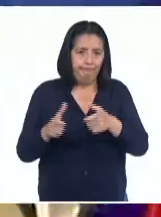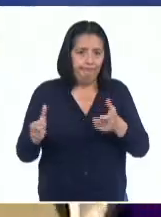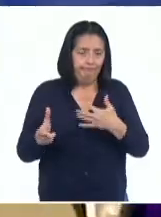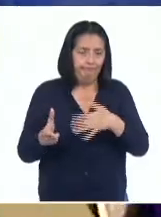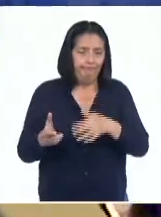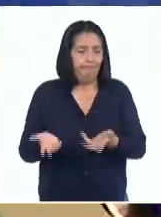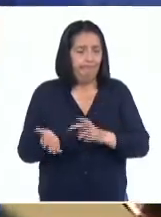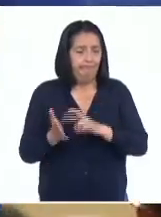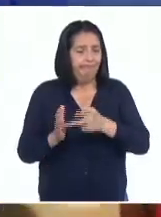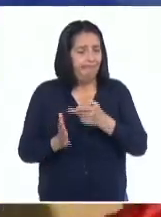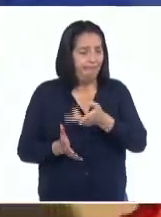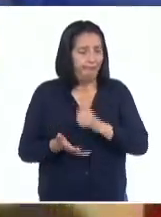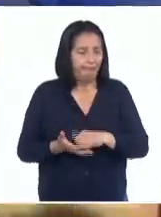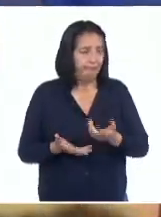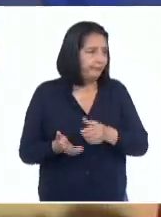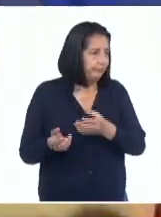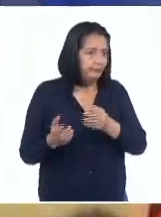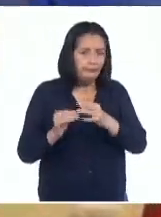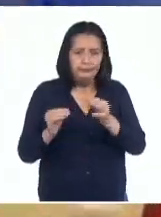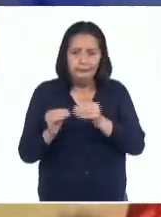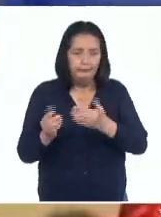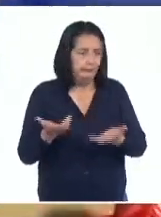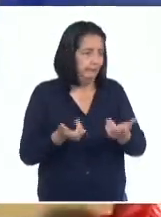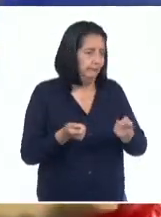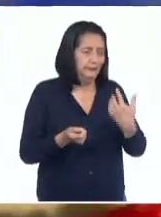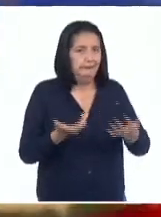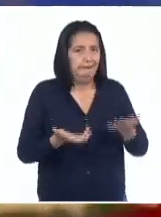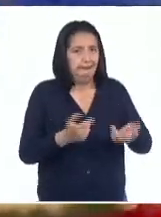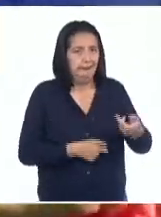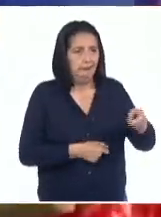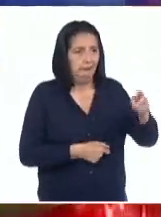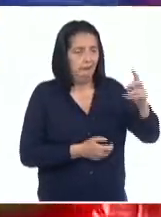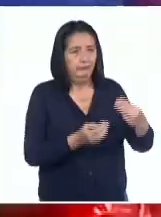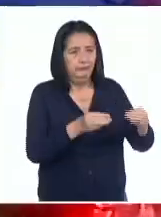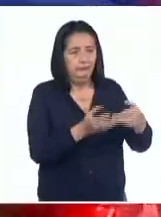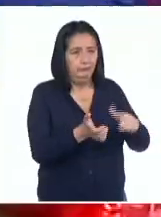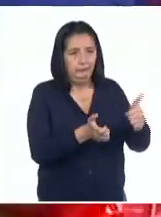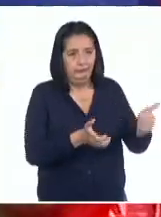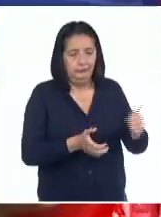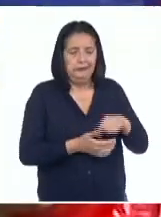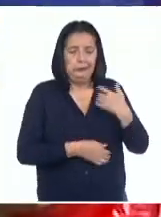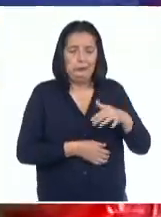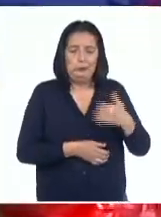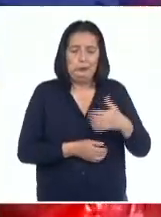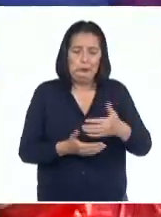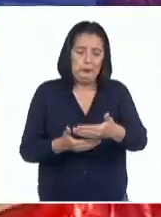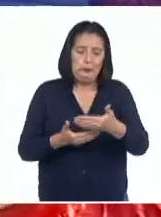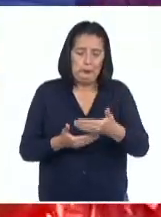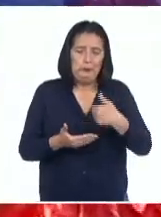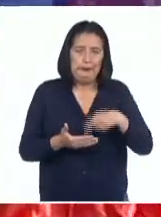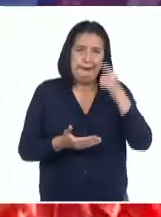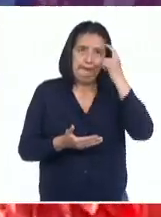por el desabastecimiento de frutas y la subida de precios que pueden haber en los distintos distritos este resultado nos lleva a repensar